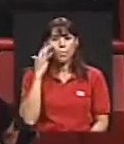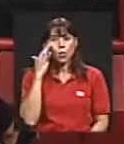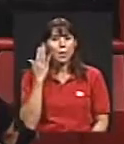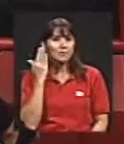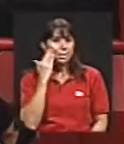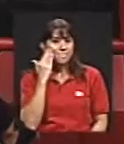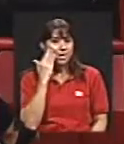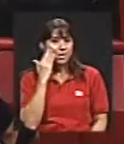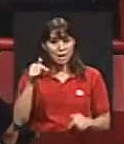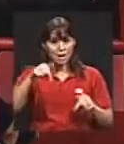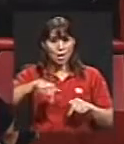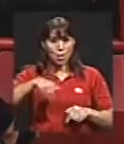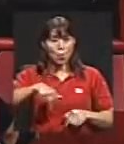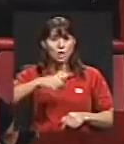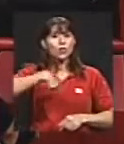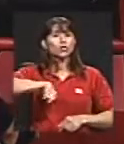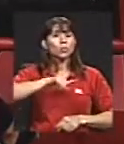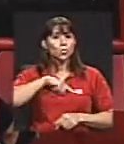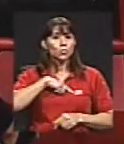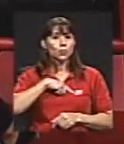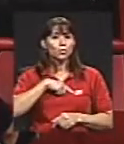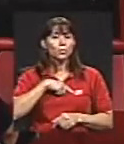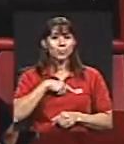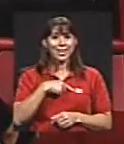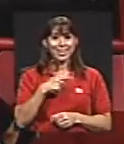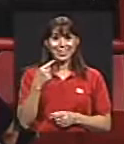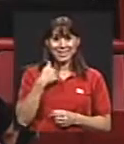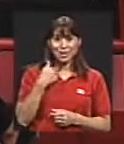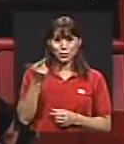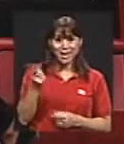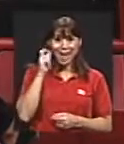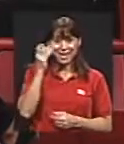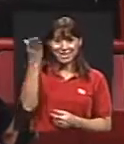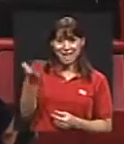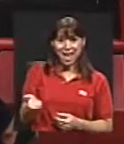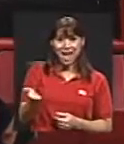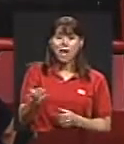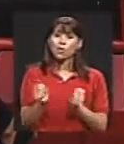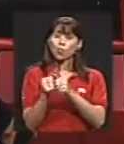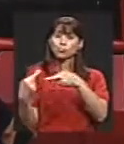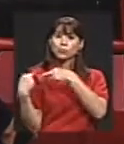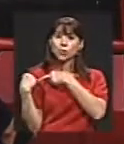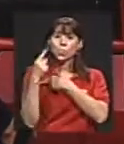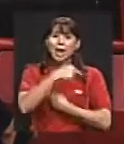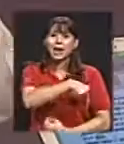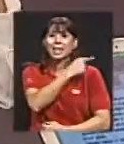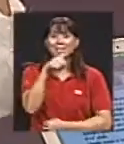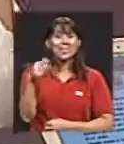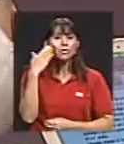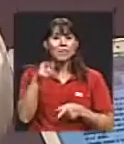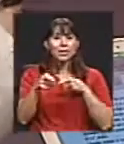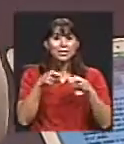que hoy estamos cumpliendo y estamos teniendo la ahí a ella bajo una gerencia que no ha sabido administrar porque ella misma llegó a